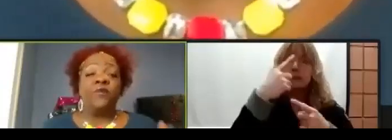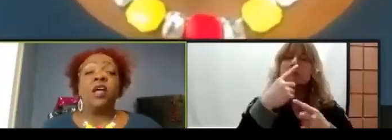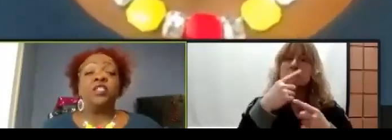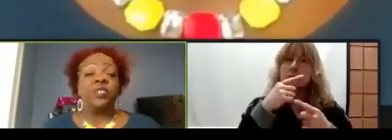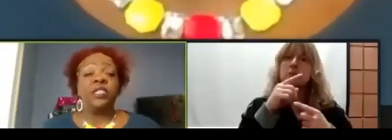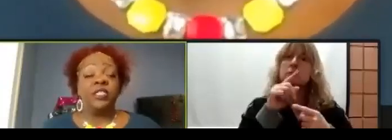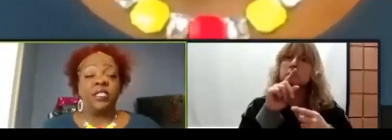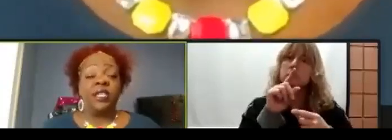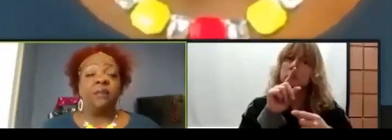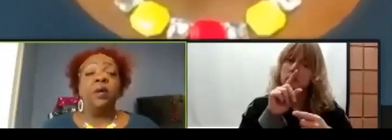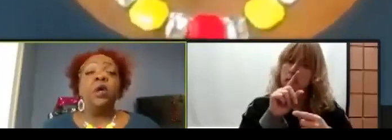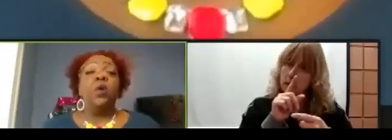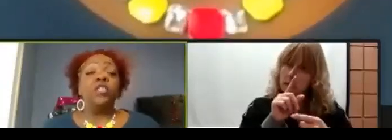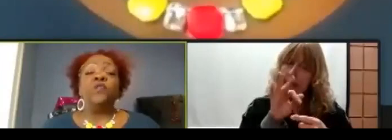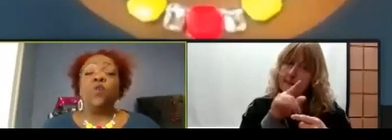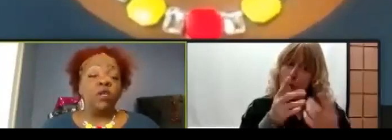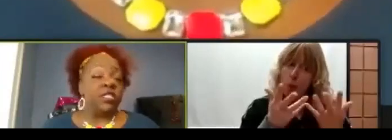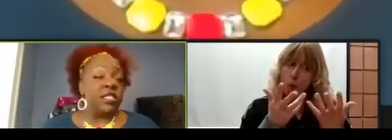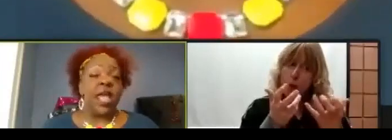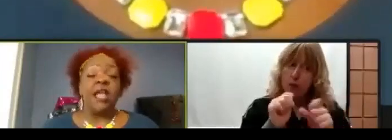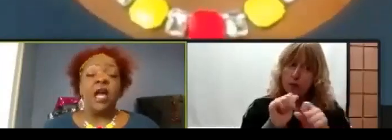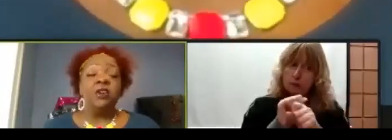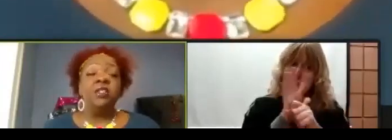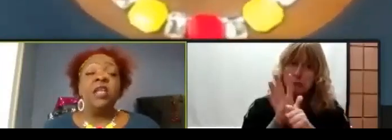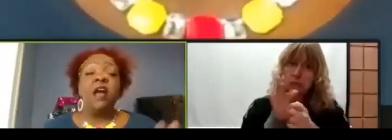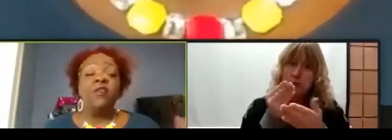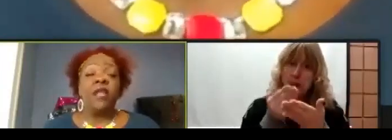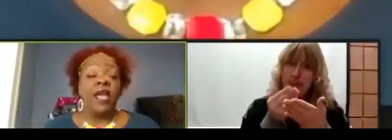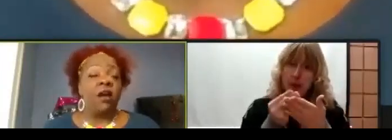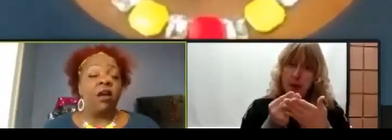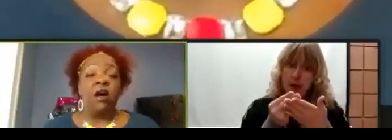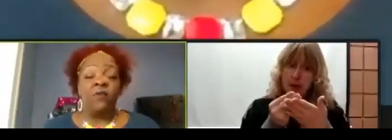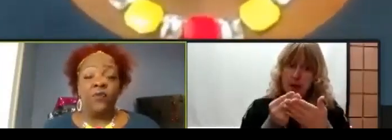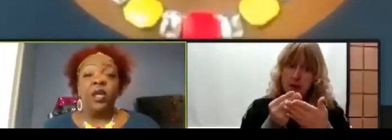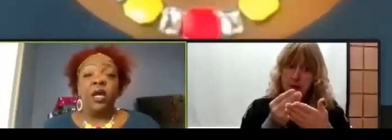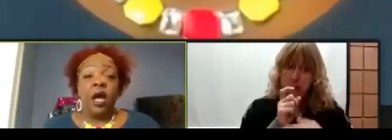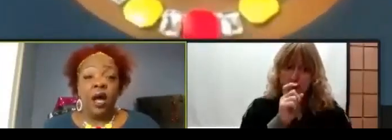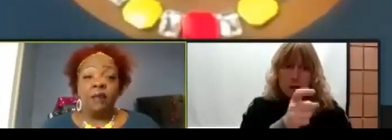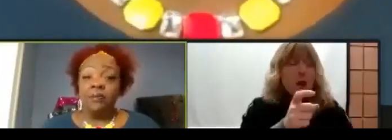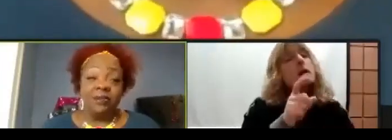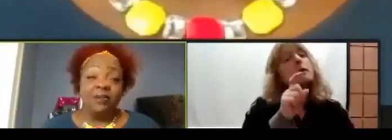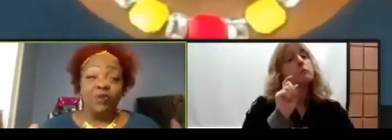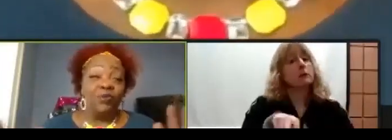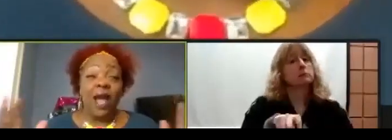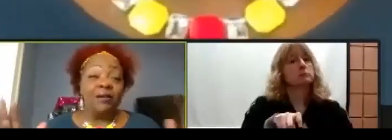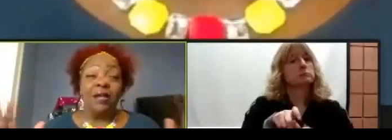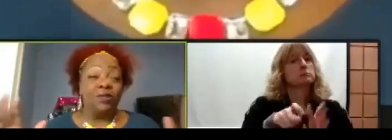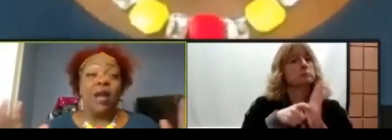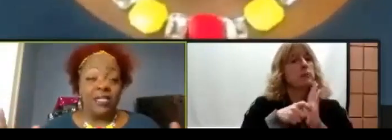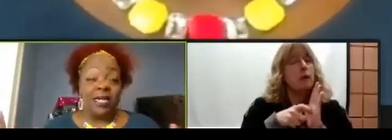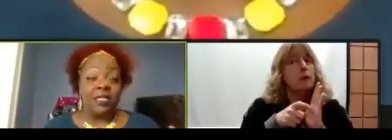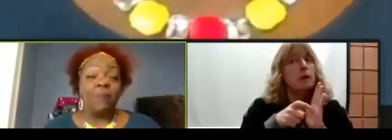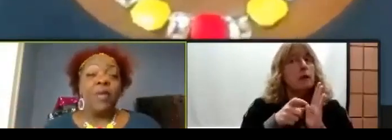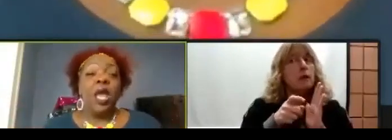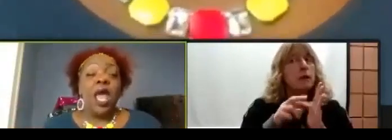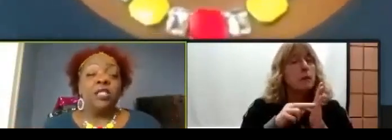pandemia del alivio que también da otro nivel de locura entonces todo cómo nadó